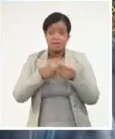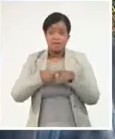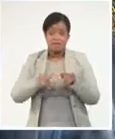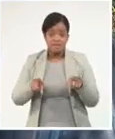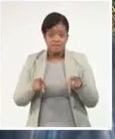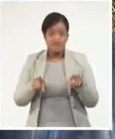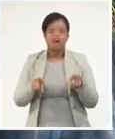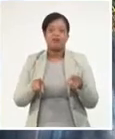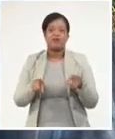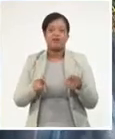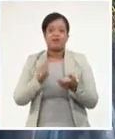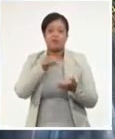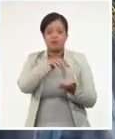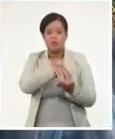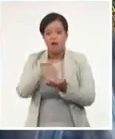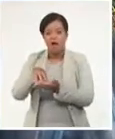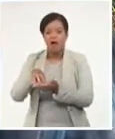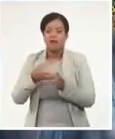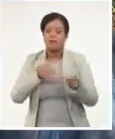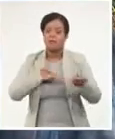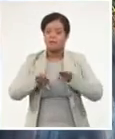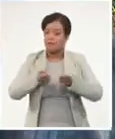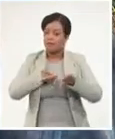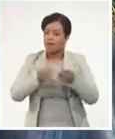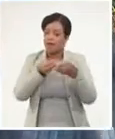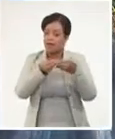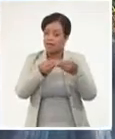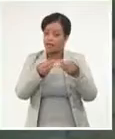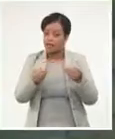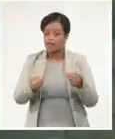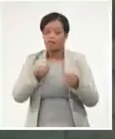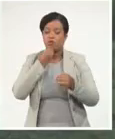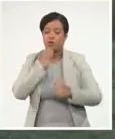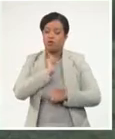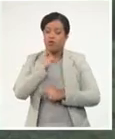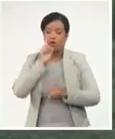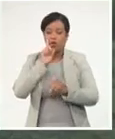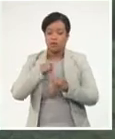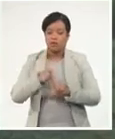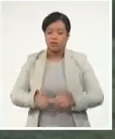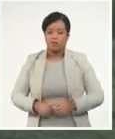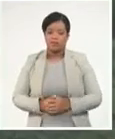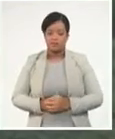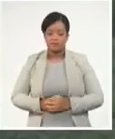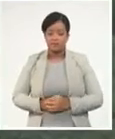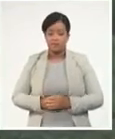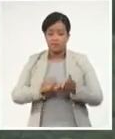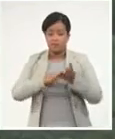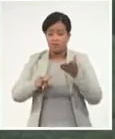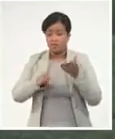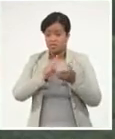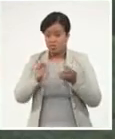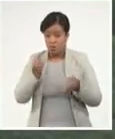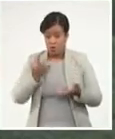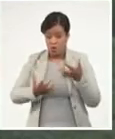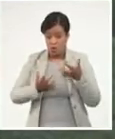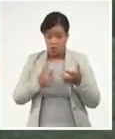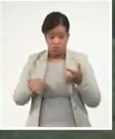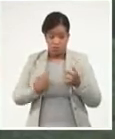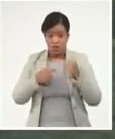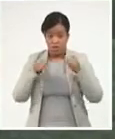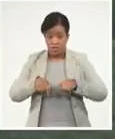áreas, creando las condiciones en vivero para poder lograr ese objetivo. Hoy esta provincia de Cienfuegos, donde nos encontramos, tiene